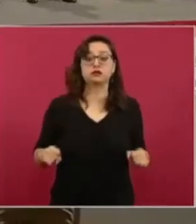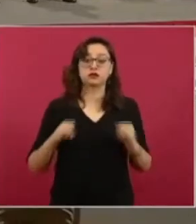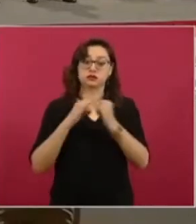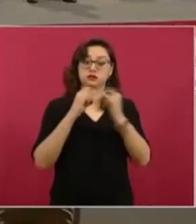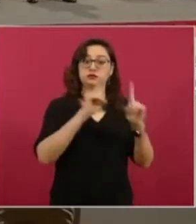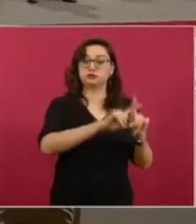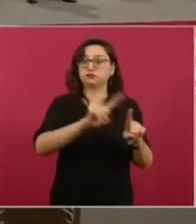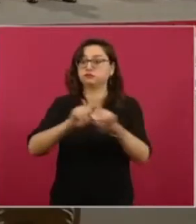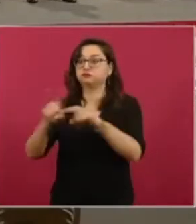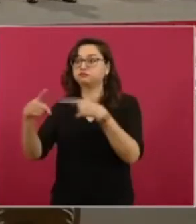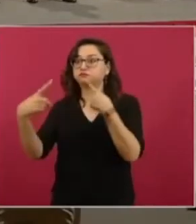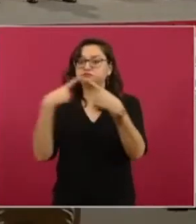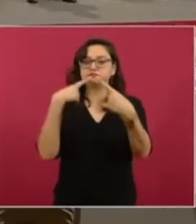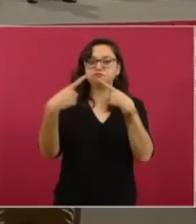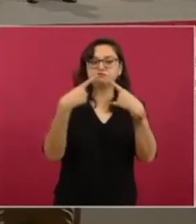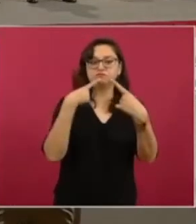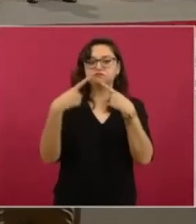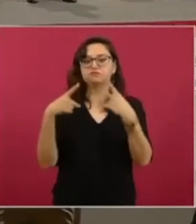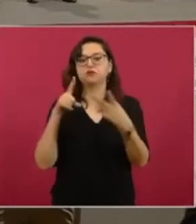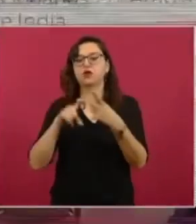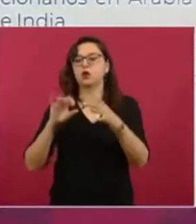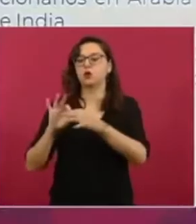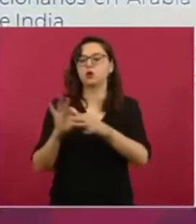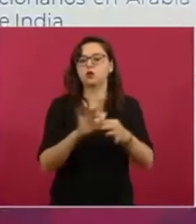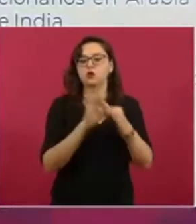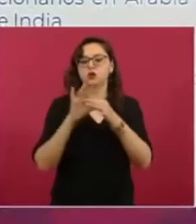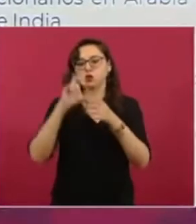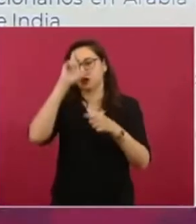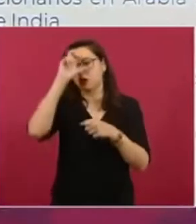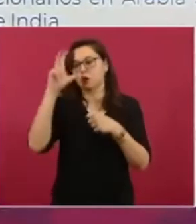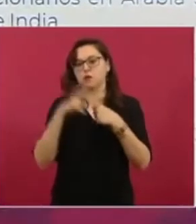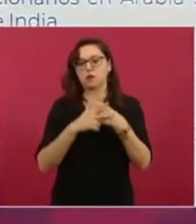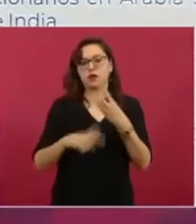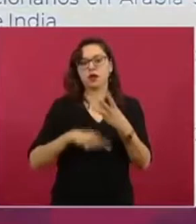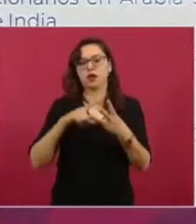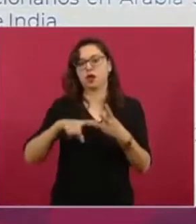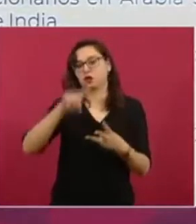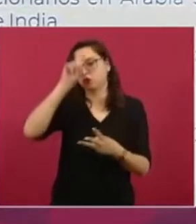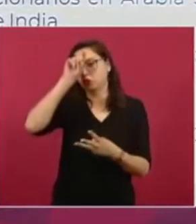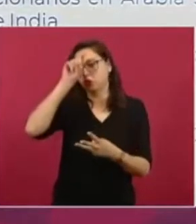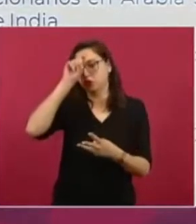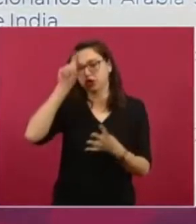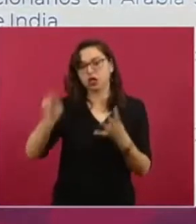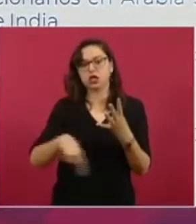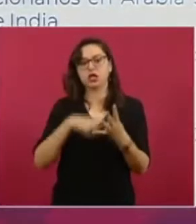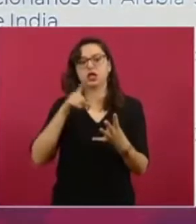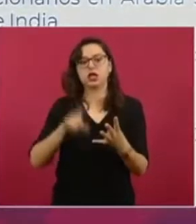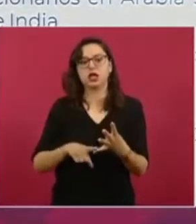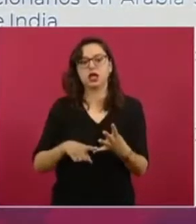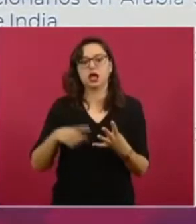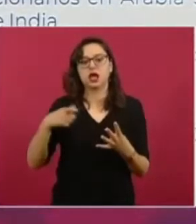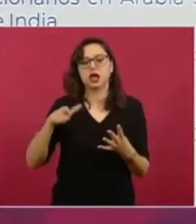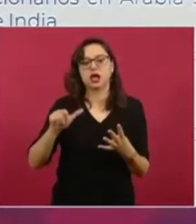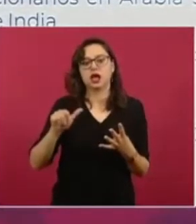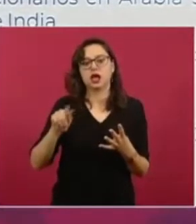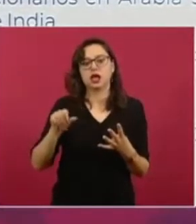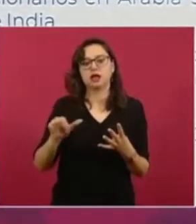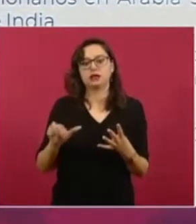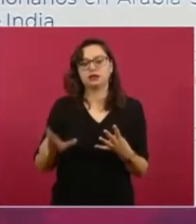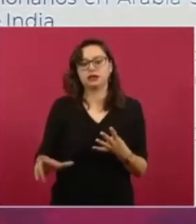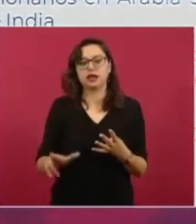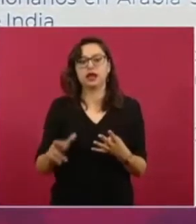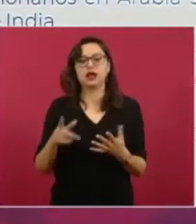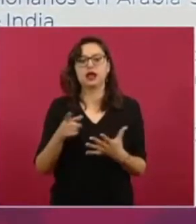de México, Unión Europea, Turquía, que está jugando un papel muy importante, Qatar, Jordania, Líbano, que ustedes saben que es un país clave en la